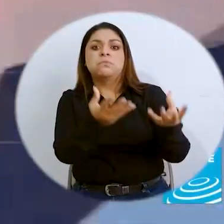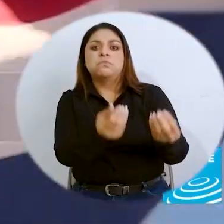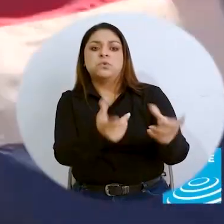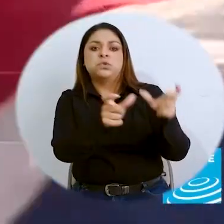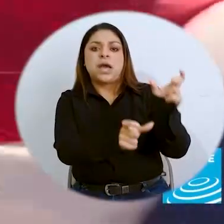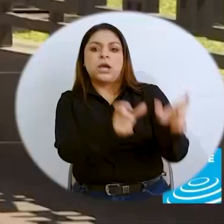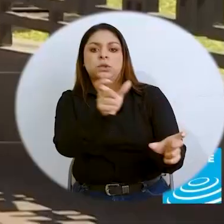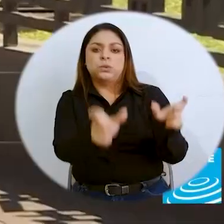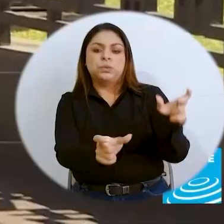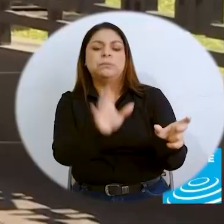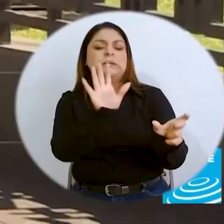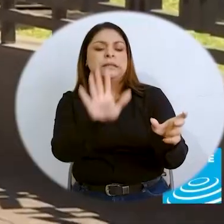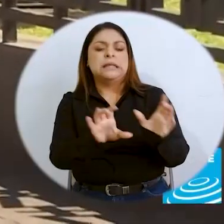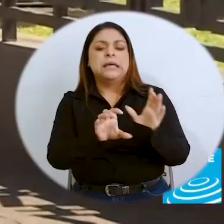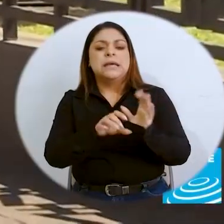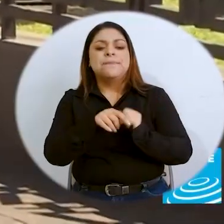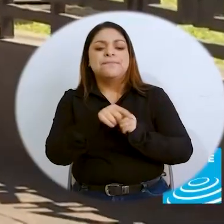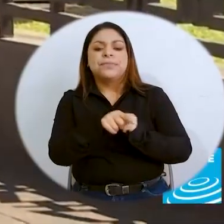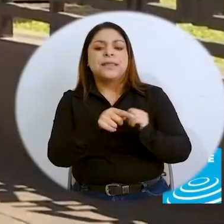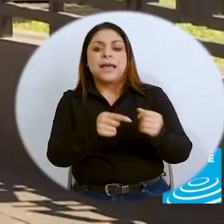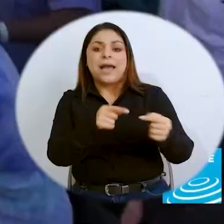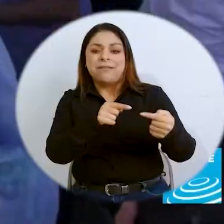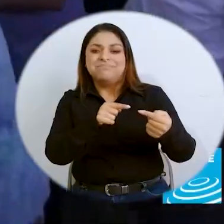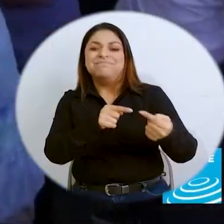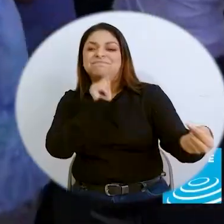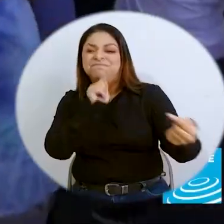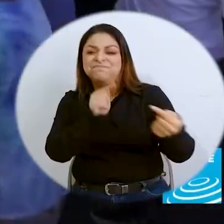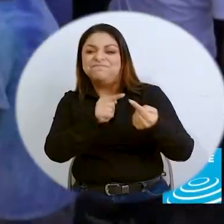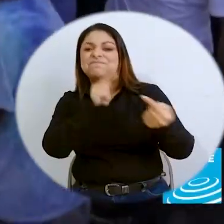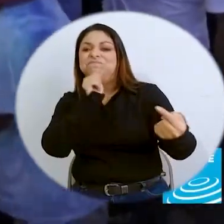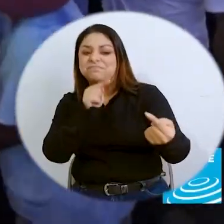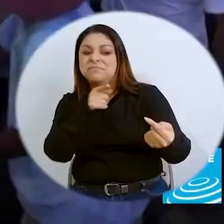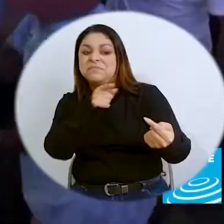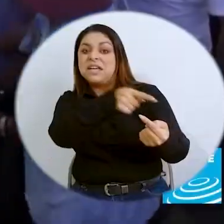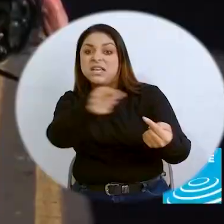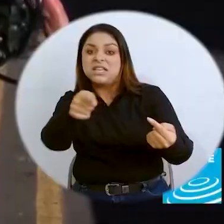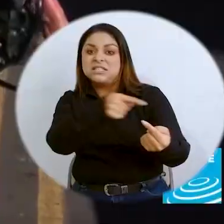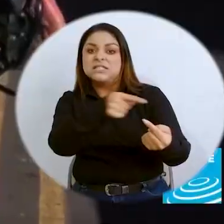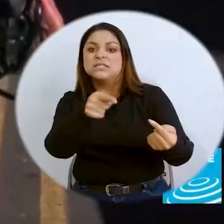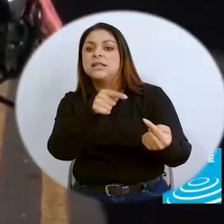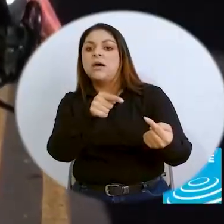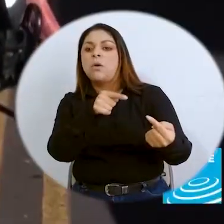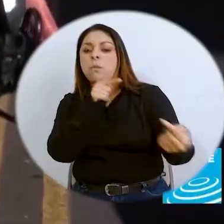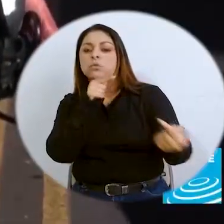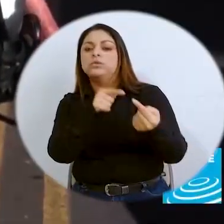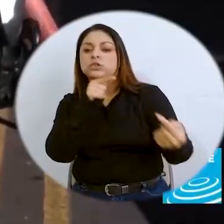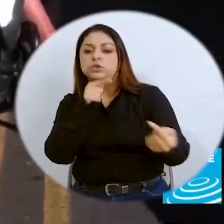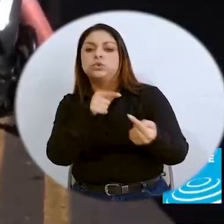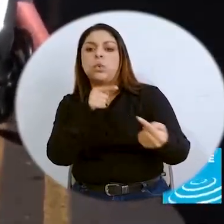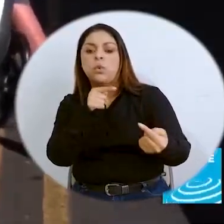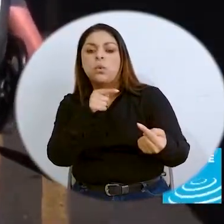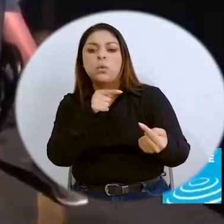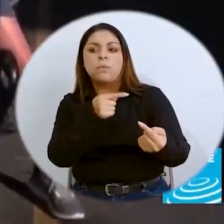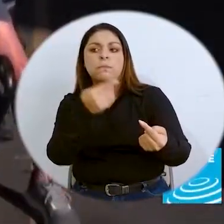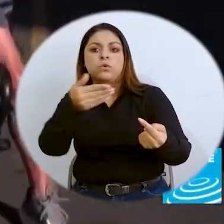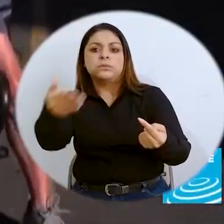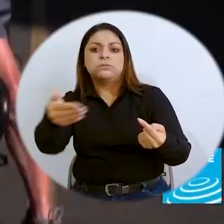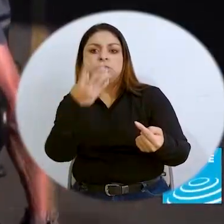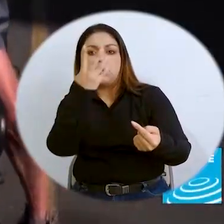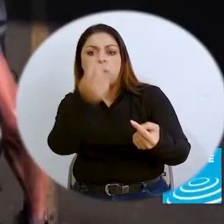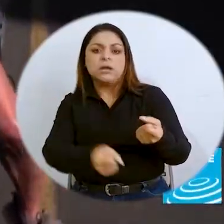multiactoral. La oposición que vamos a tener en los próximos 4 años en